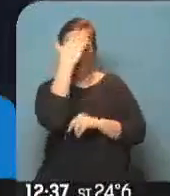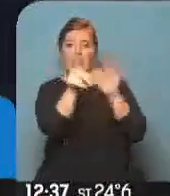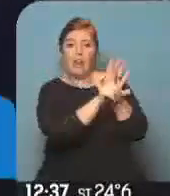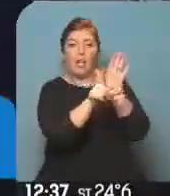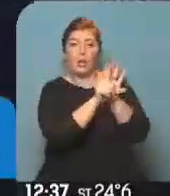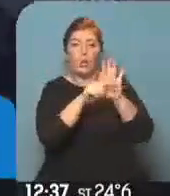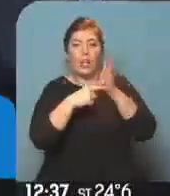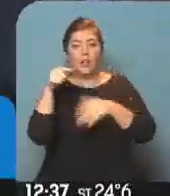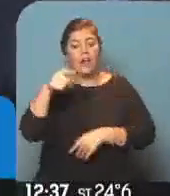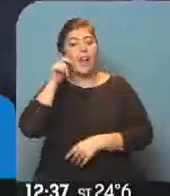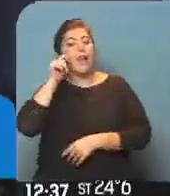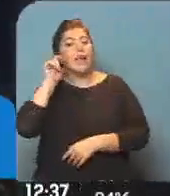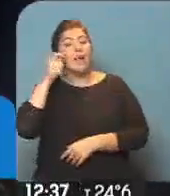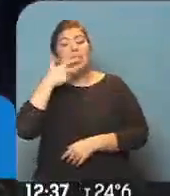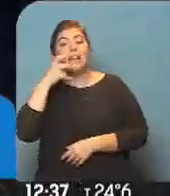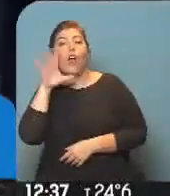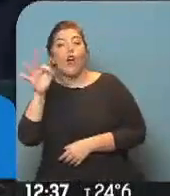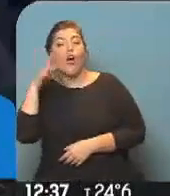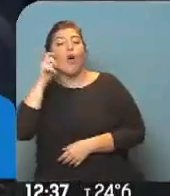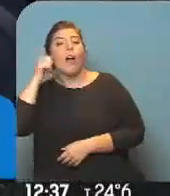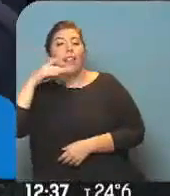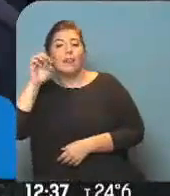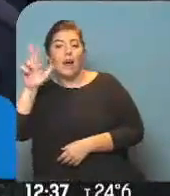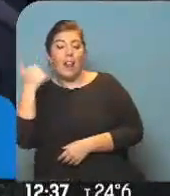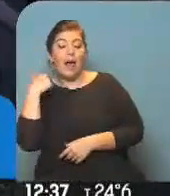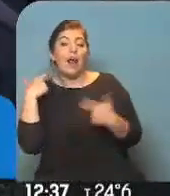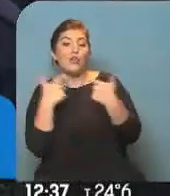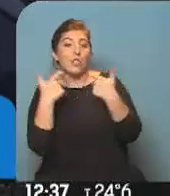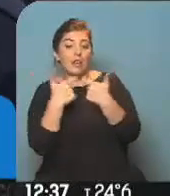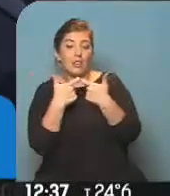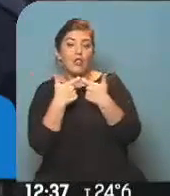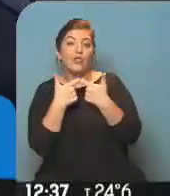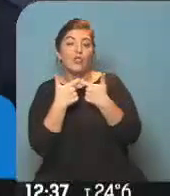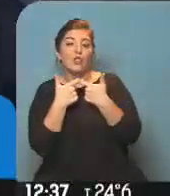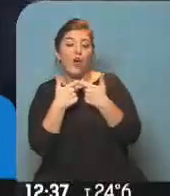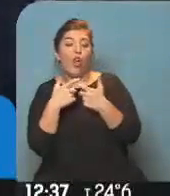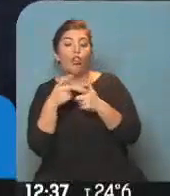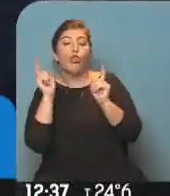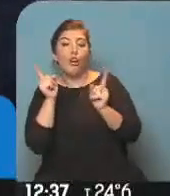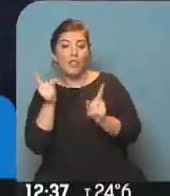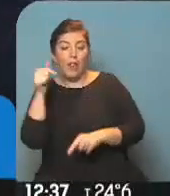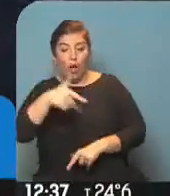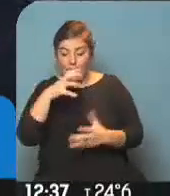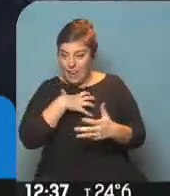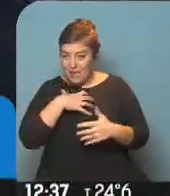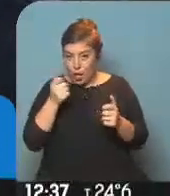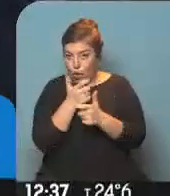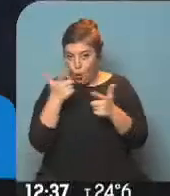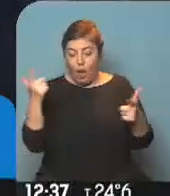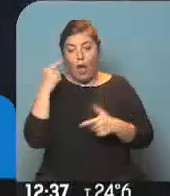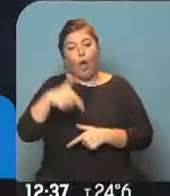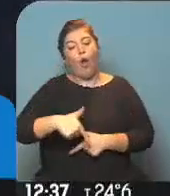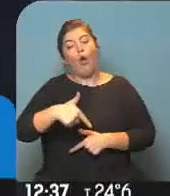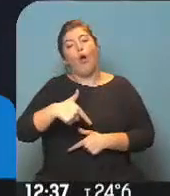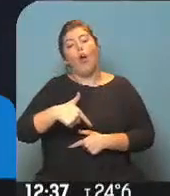porteña. Él es Santiago Gándara, de la Asociación Gremial Docente. Hoy no hay clases en el ámbito porteño. Todos los gremios docentes, los universitarios,